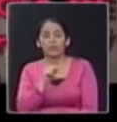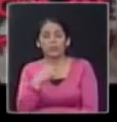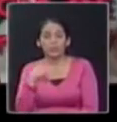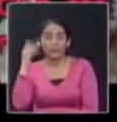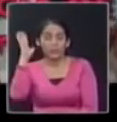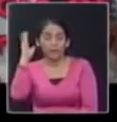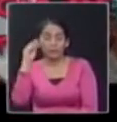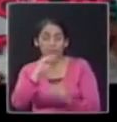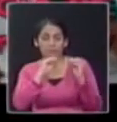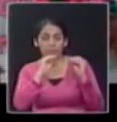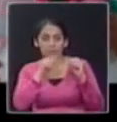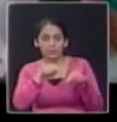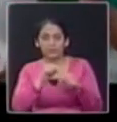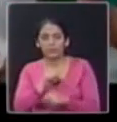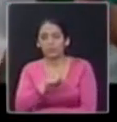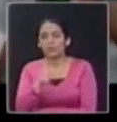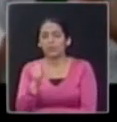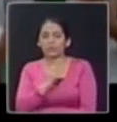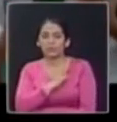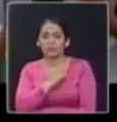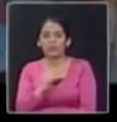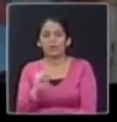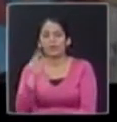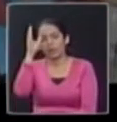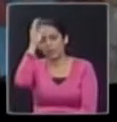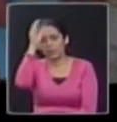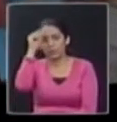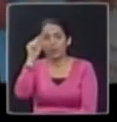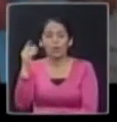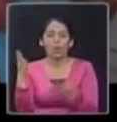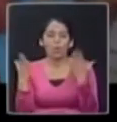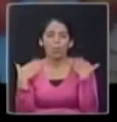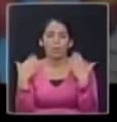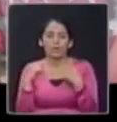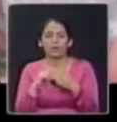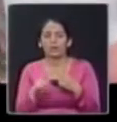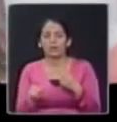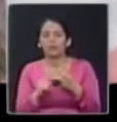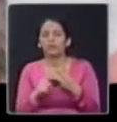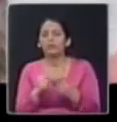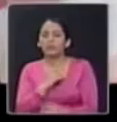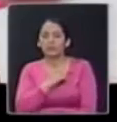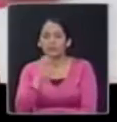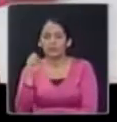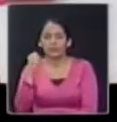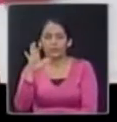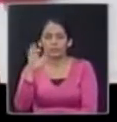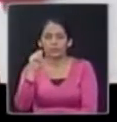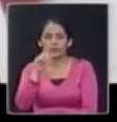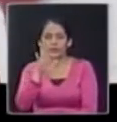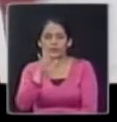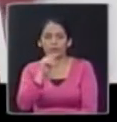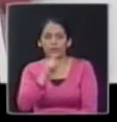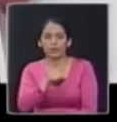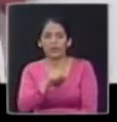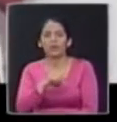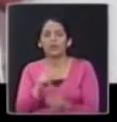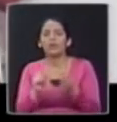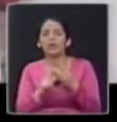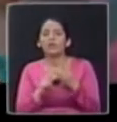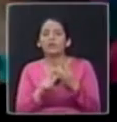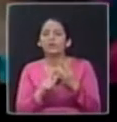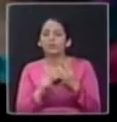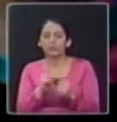participante es la Universidad Católica de Guayaquil, Santiago de Guayaquil, la Universidad Estatal de Guayaquil y la Universidad San Gregorio de Puerto